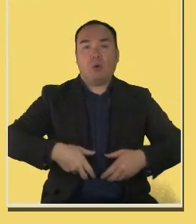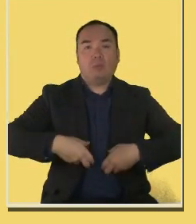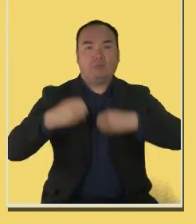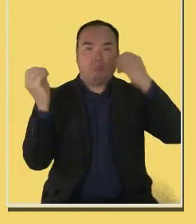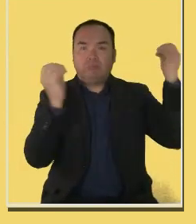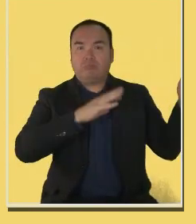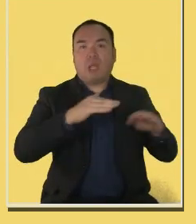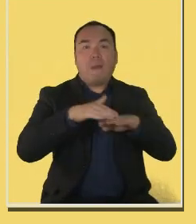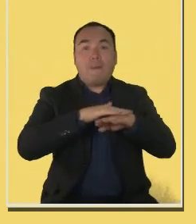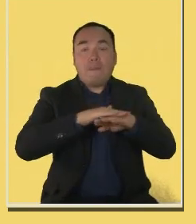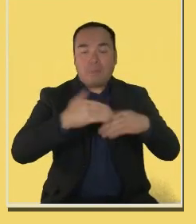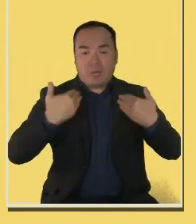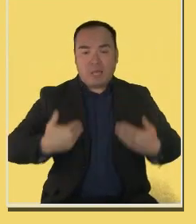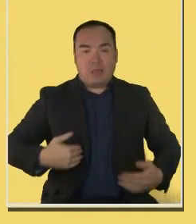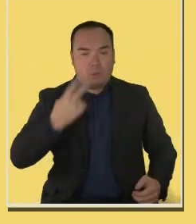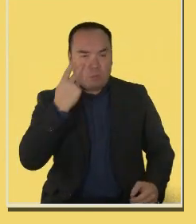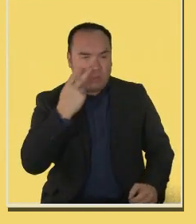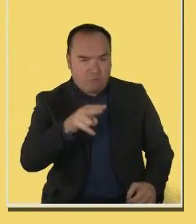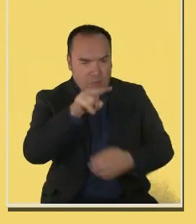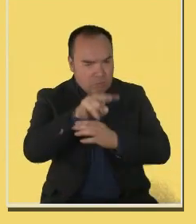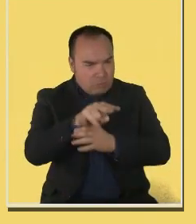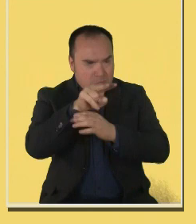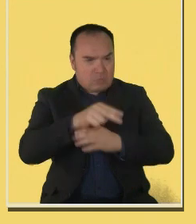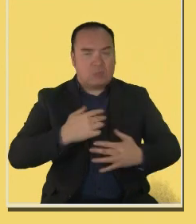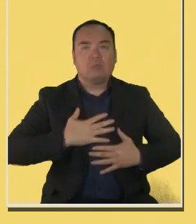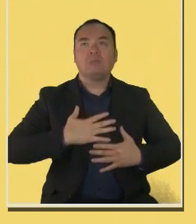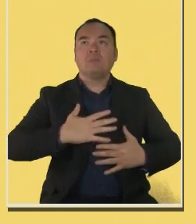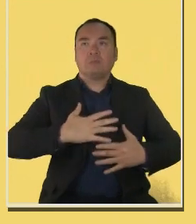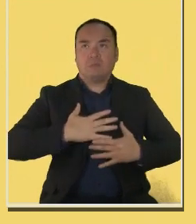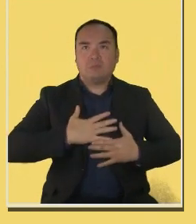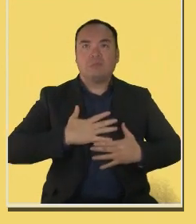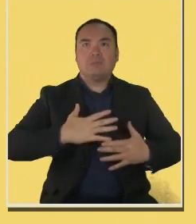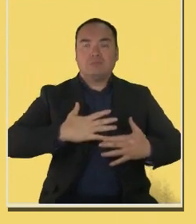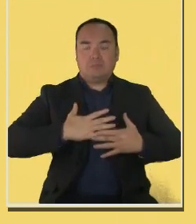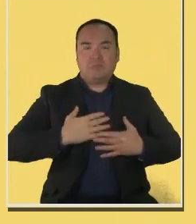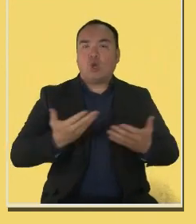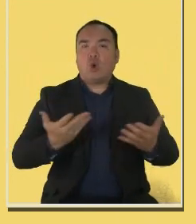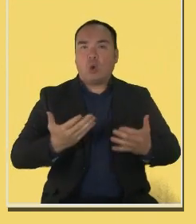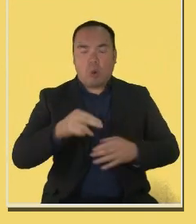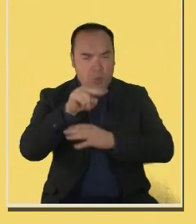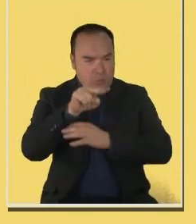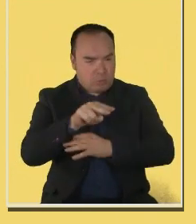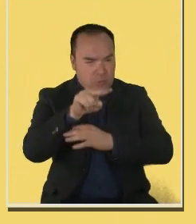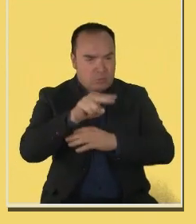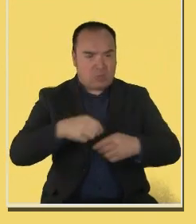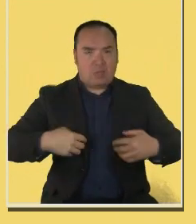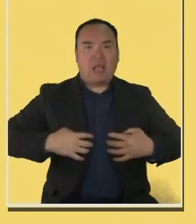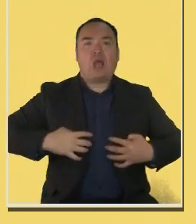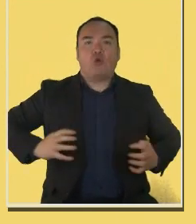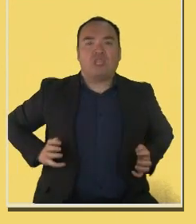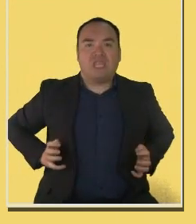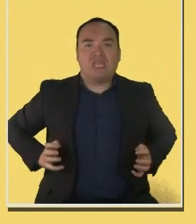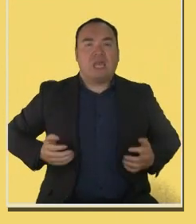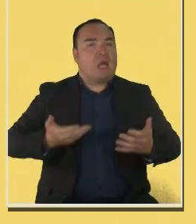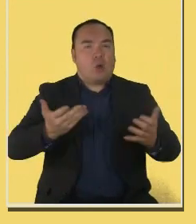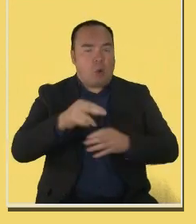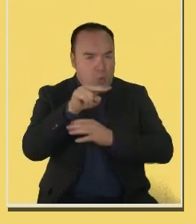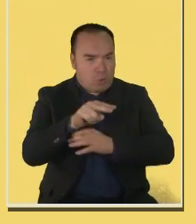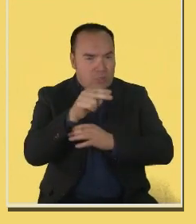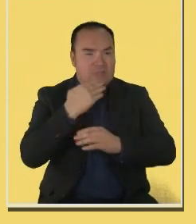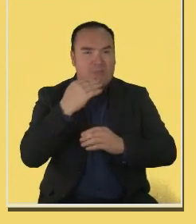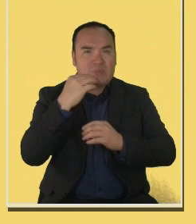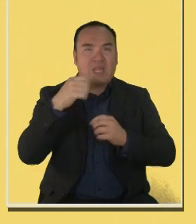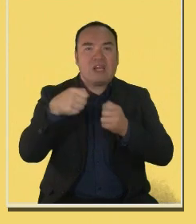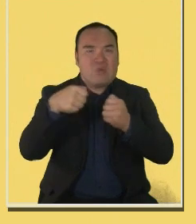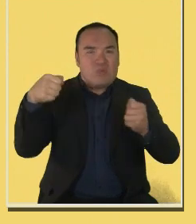desnudo para poder ver el comportamiento del tórax en el movimiento, ver cómo se comportan las costillas, ver cómo están los músculos que